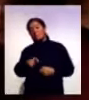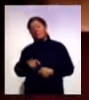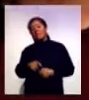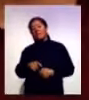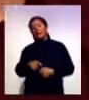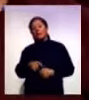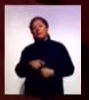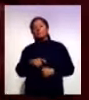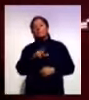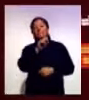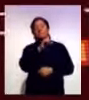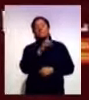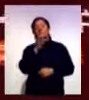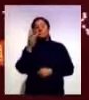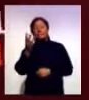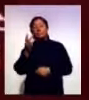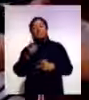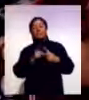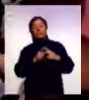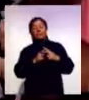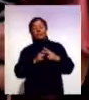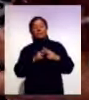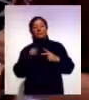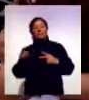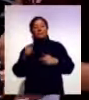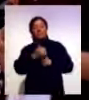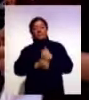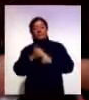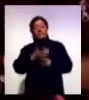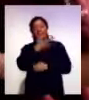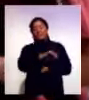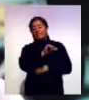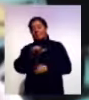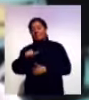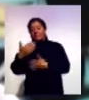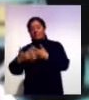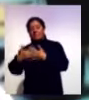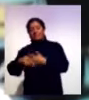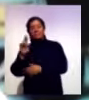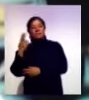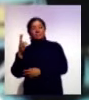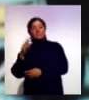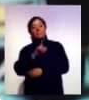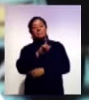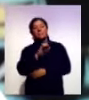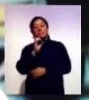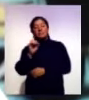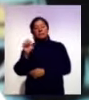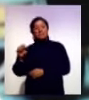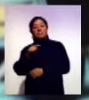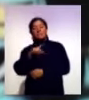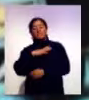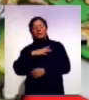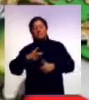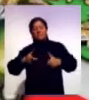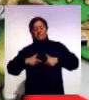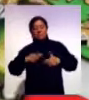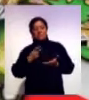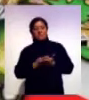Mexicana de Matemáticas que se realizó en la Ciudad de México del 10 al 15 de noviembre. Luis Octavio Sánchez, quien obtuvo una medalla de